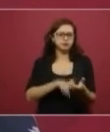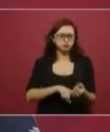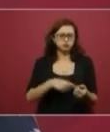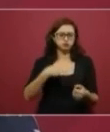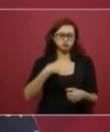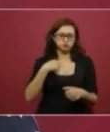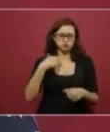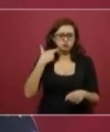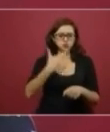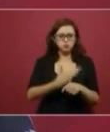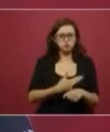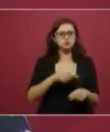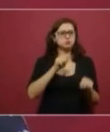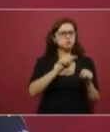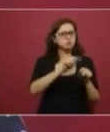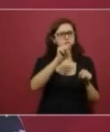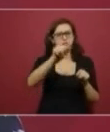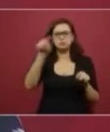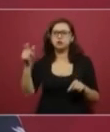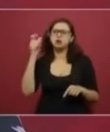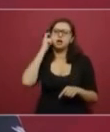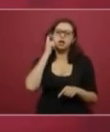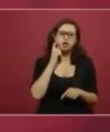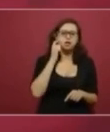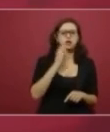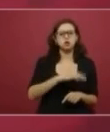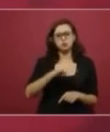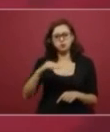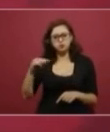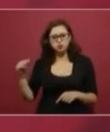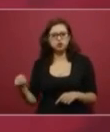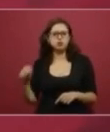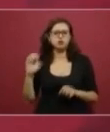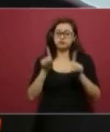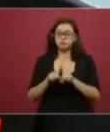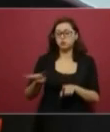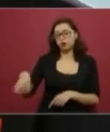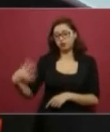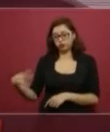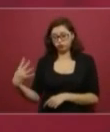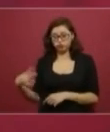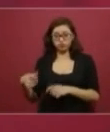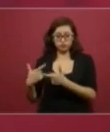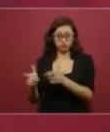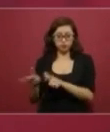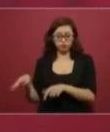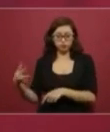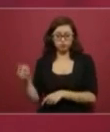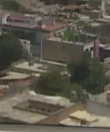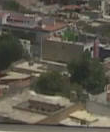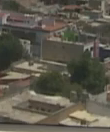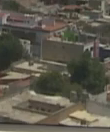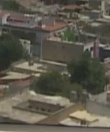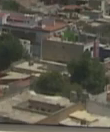de quien estará al cargo de la guardia nacional josé ángel del reporte julio muchas gracias